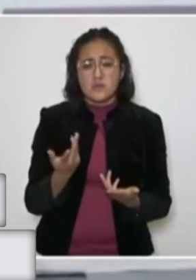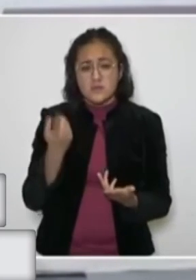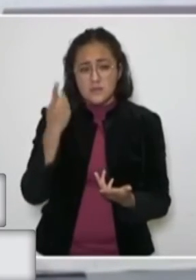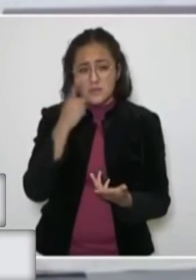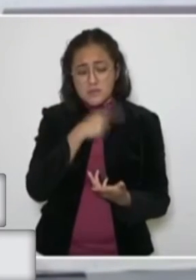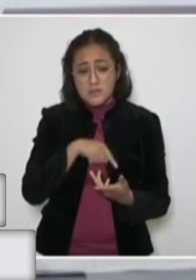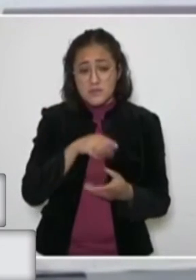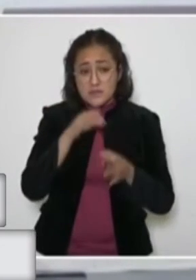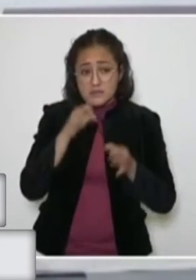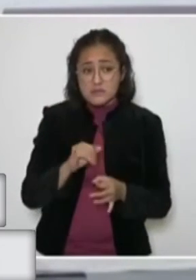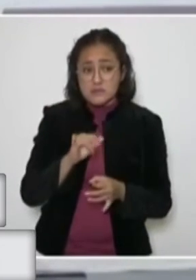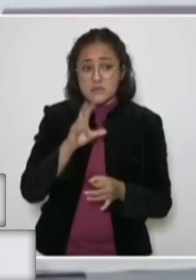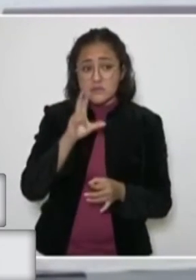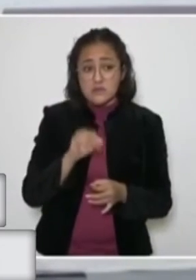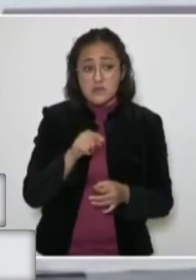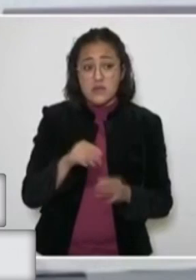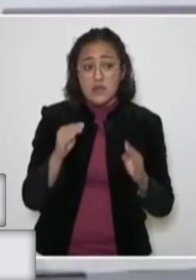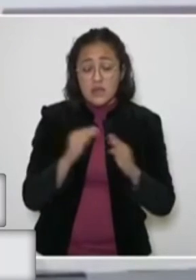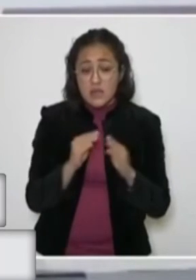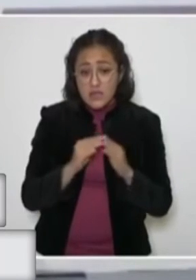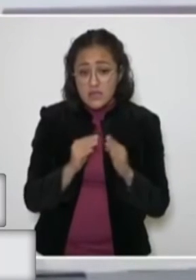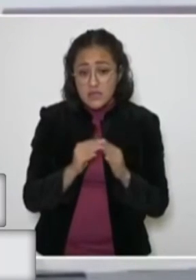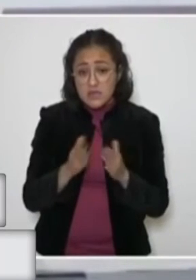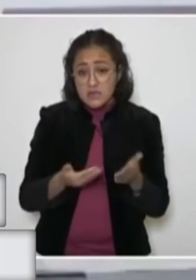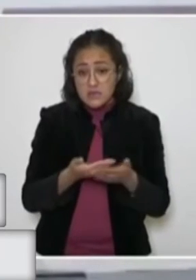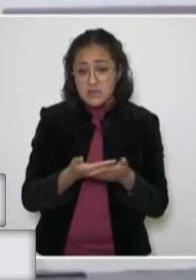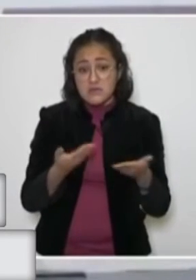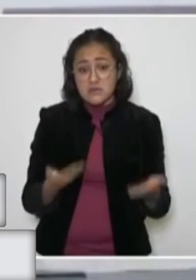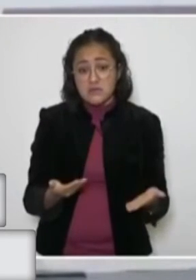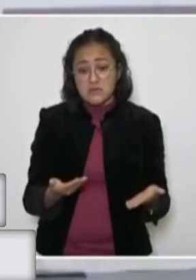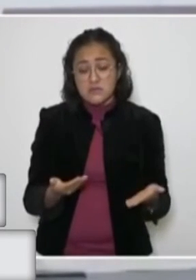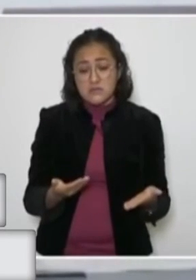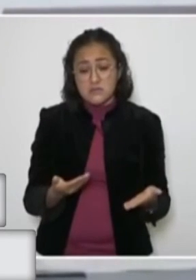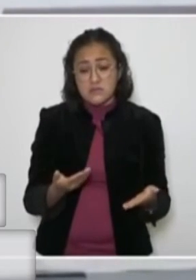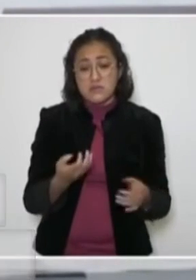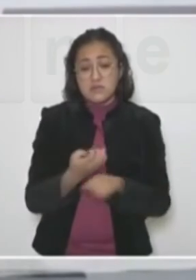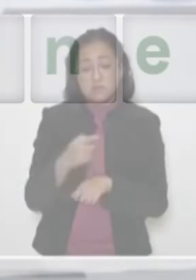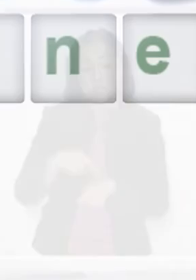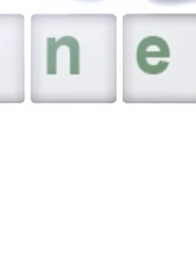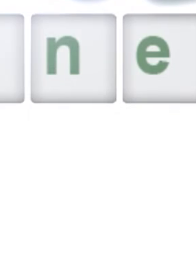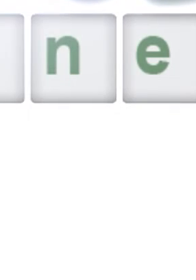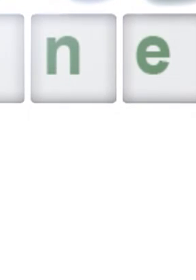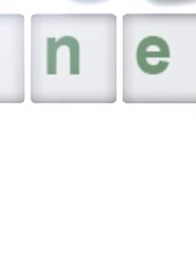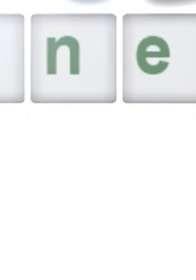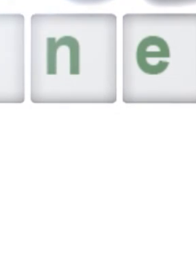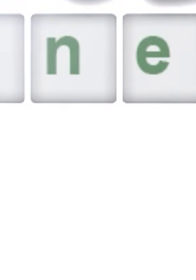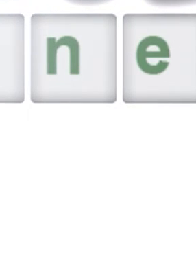corroborar si en verdad el domicilio que presentan es del estado de Puebla.